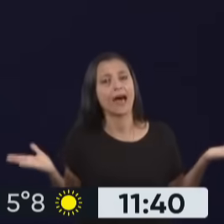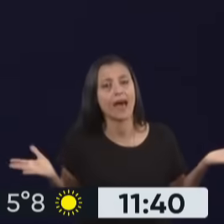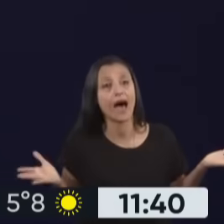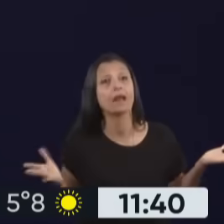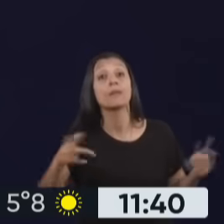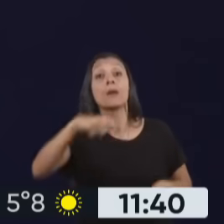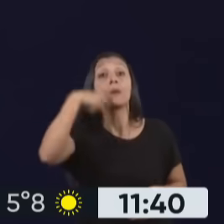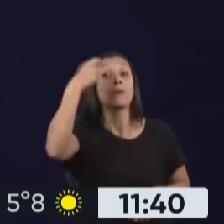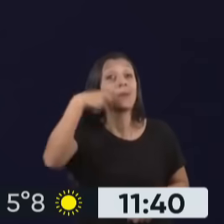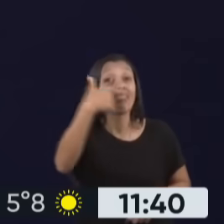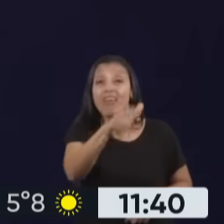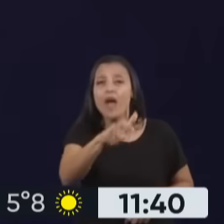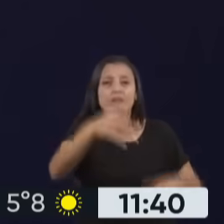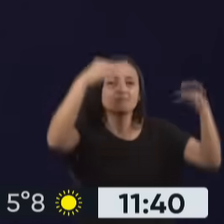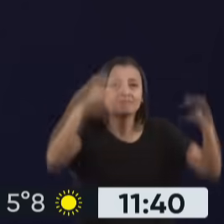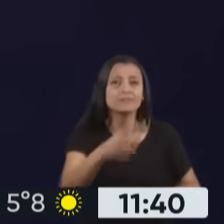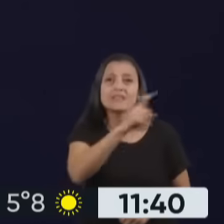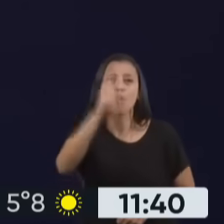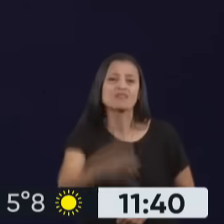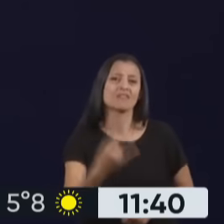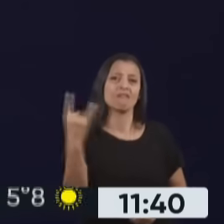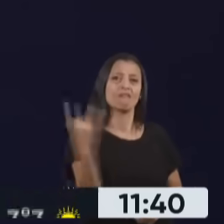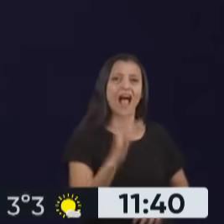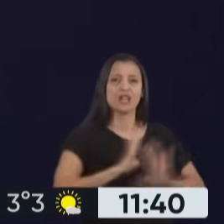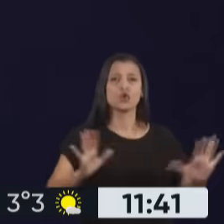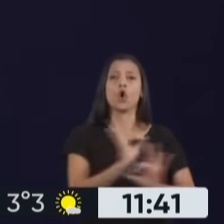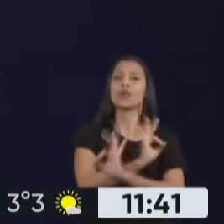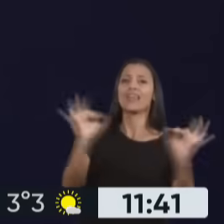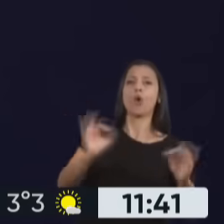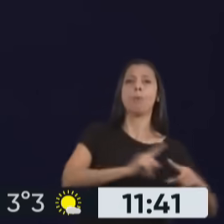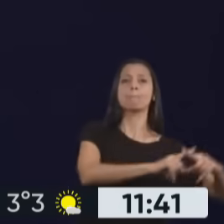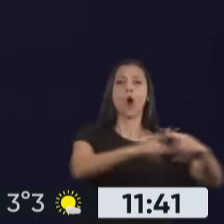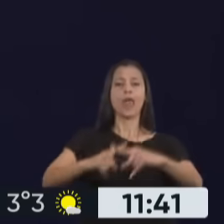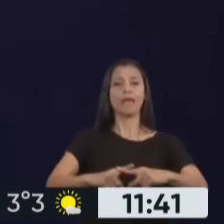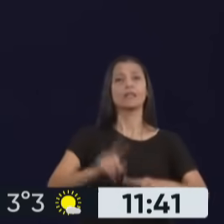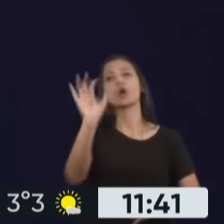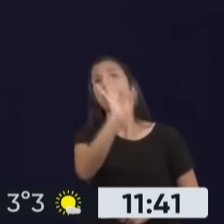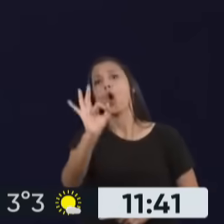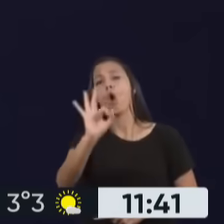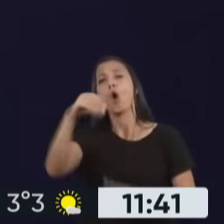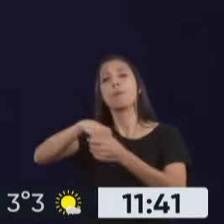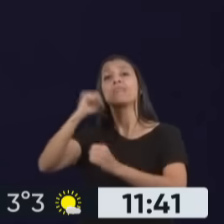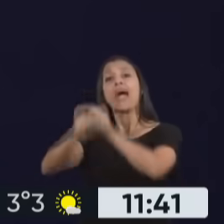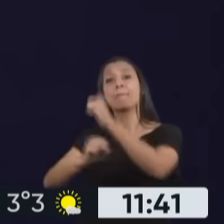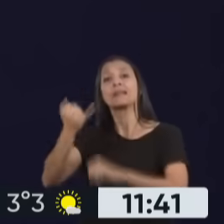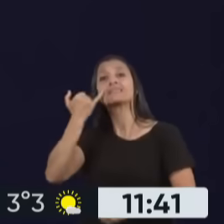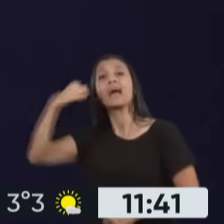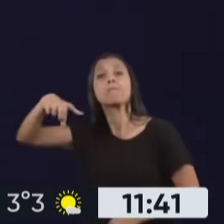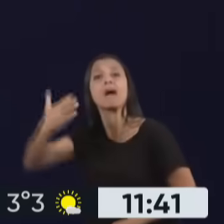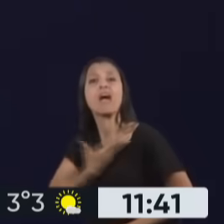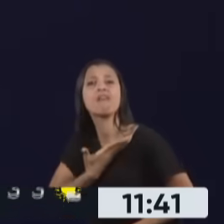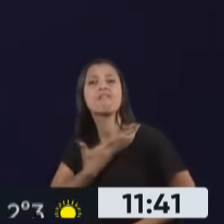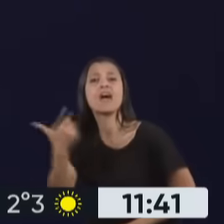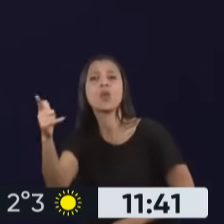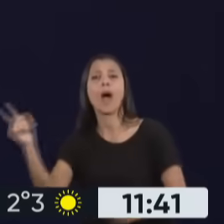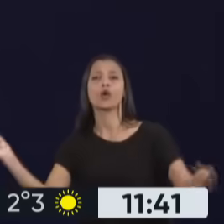su contenido es falso, que ningún funcionario ni la empresa YPF tienen relación